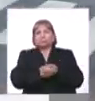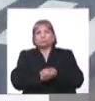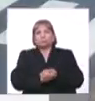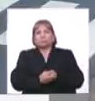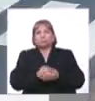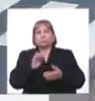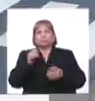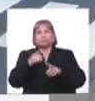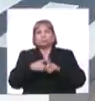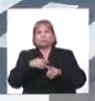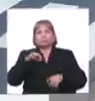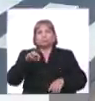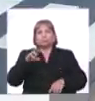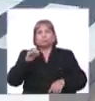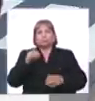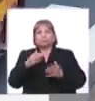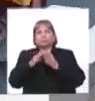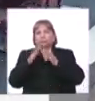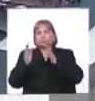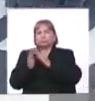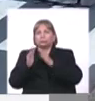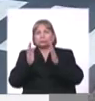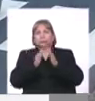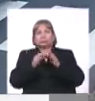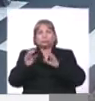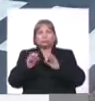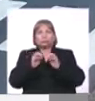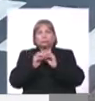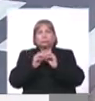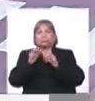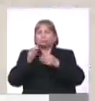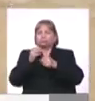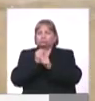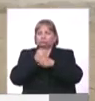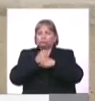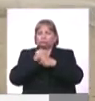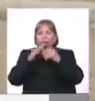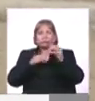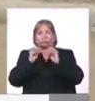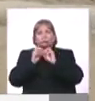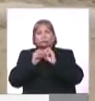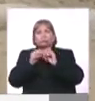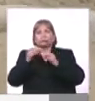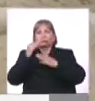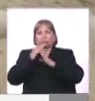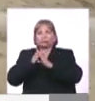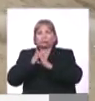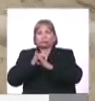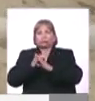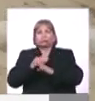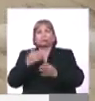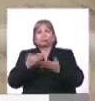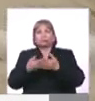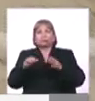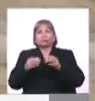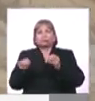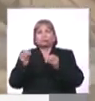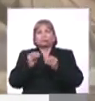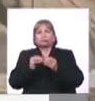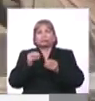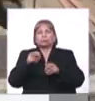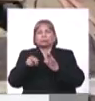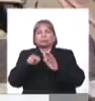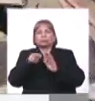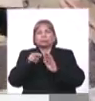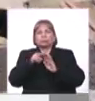la expropiación del inmueble para la ejecución de la obra para corregir impedimentos surgidos durante la implementación de la